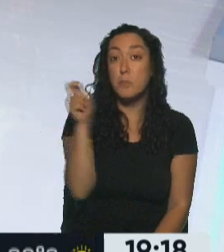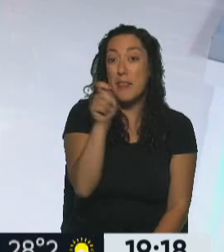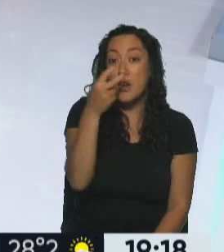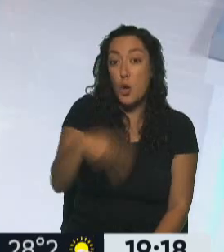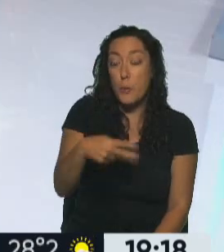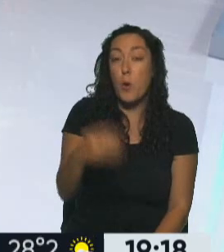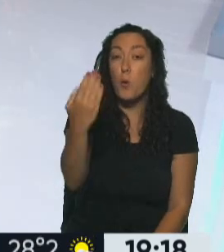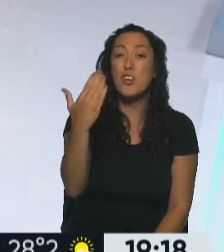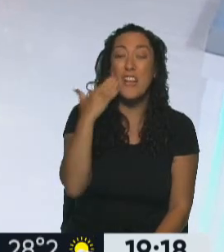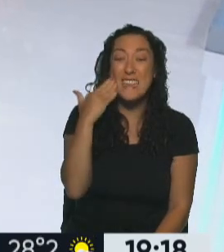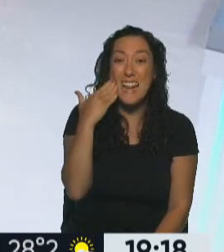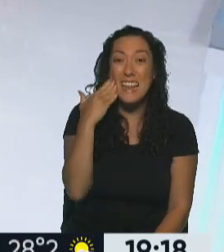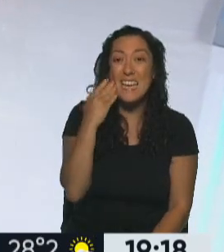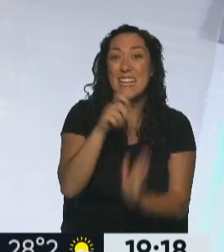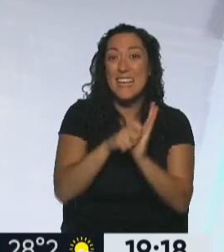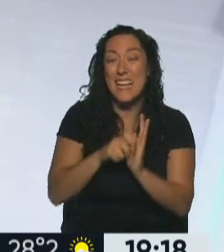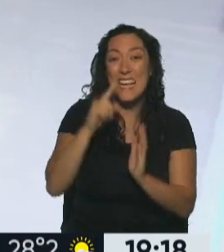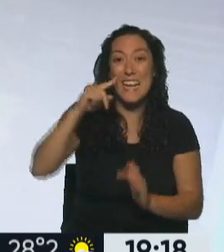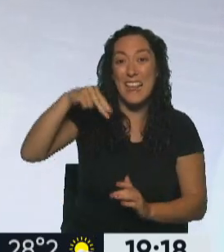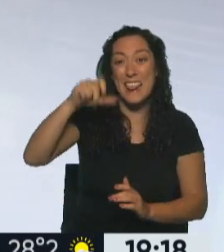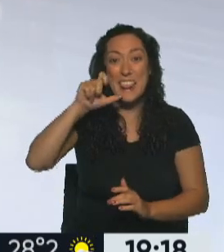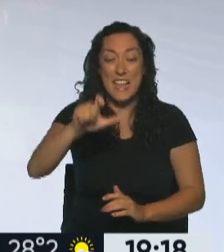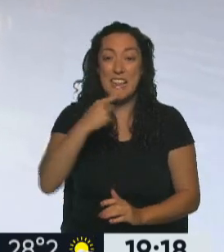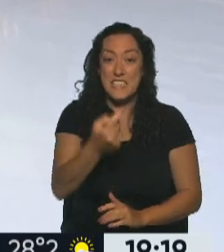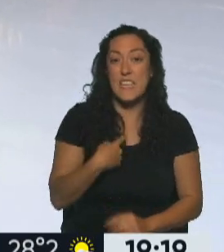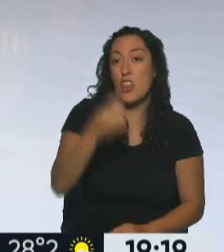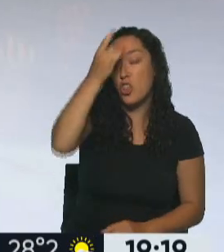las 4 de la tarde daba a conocer este número,